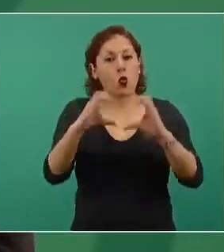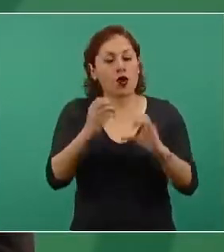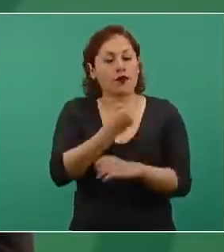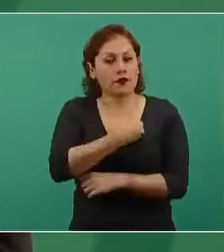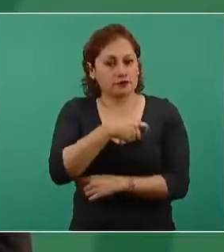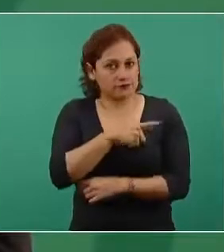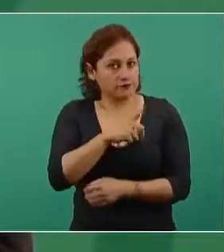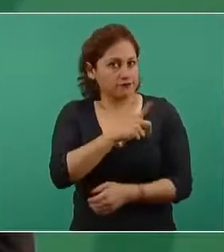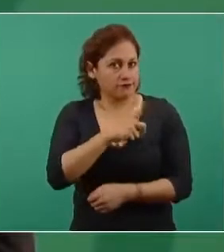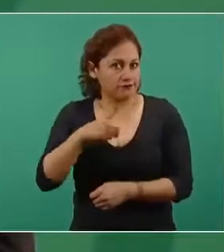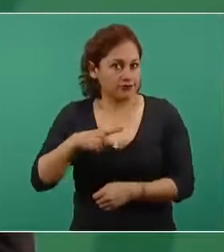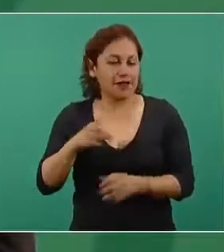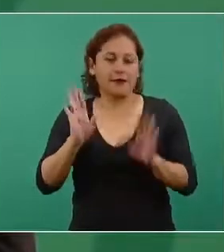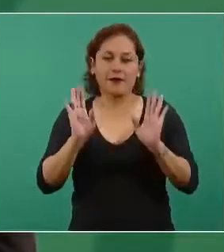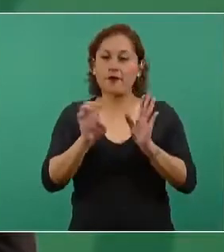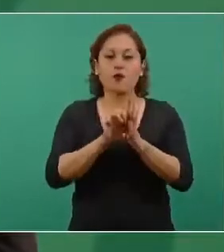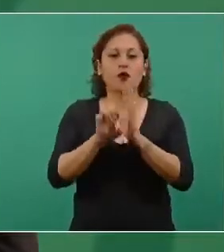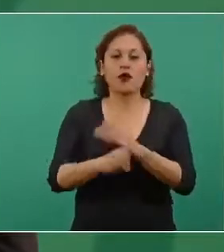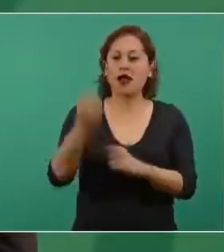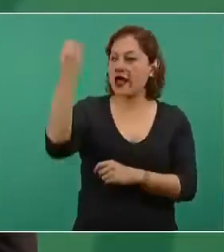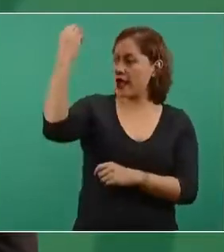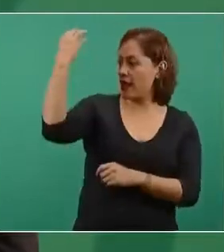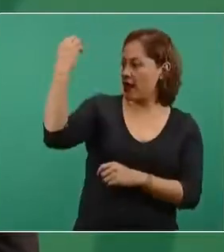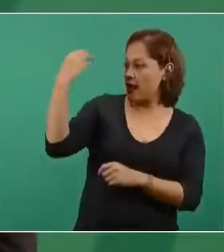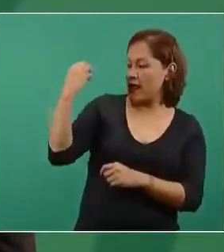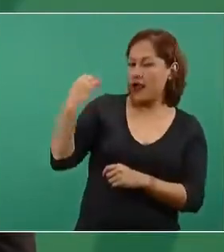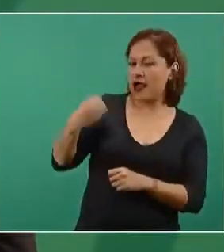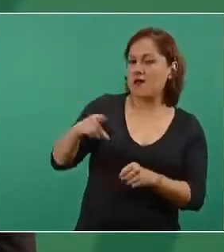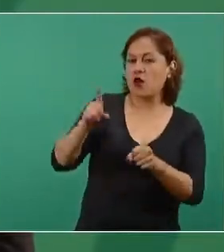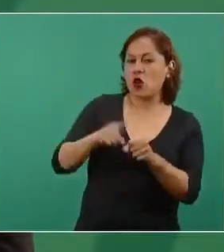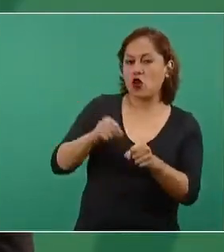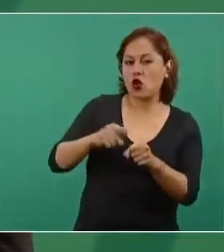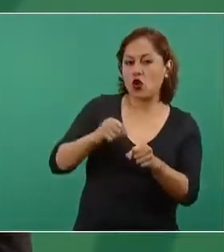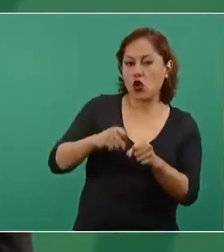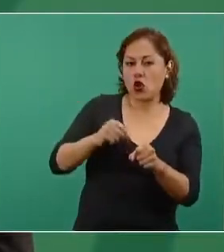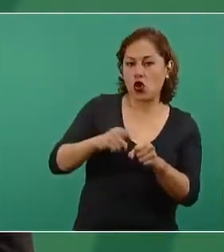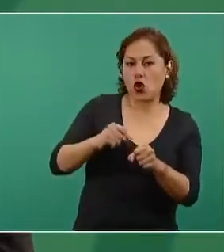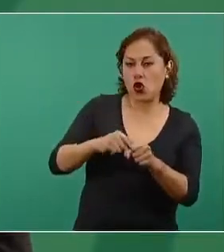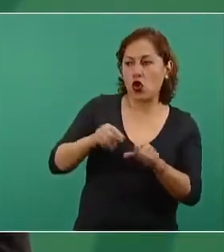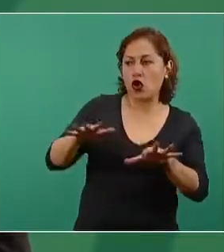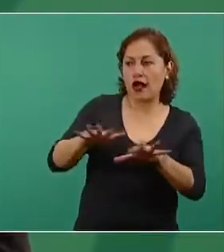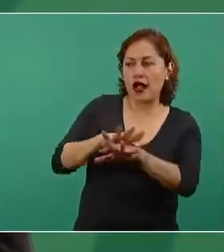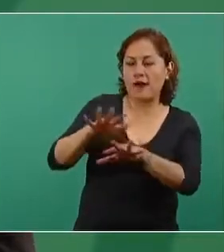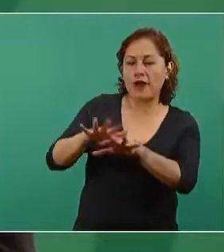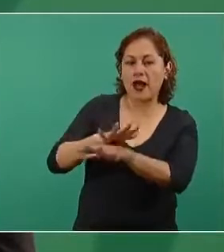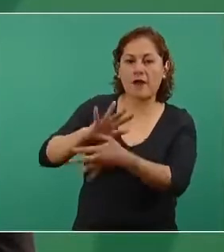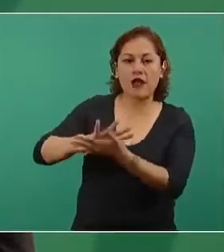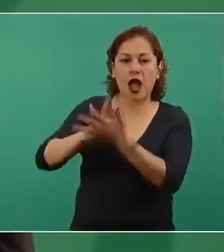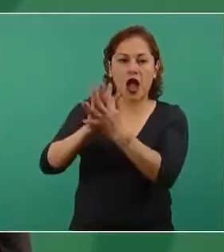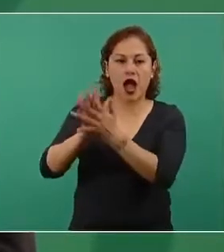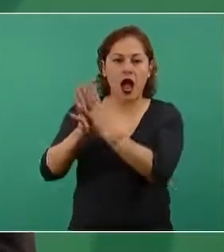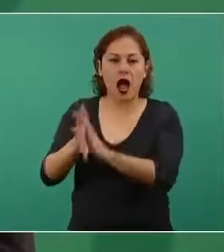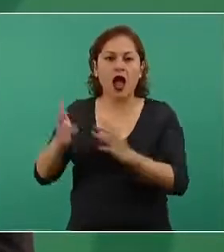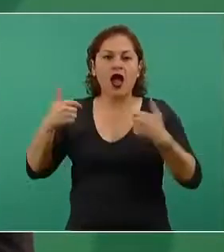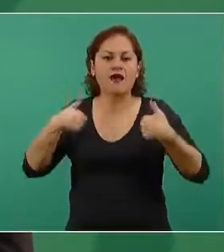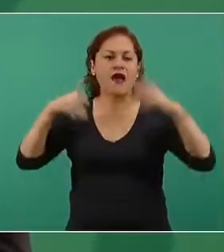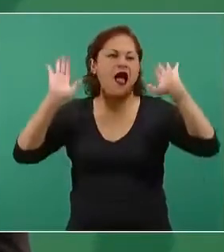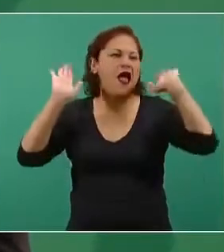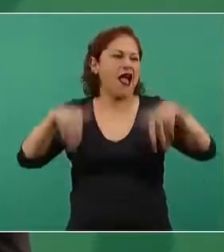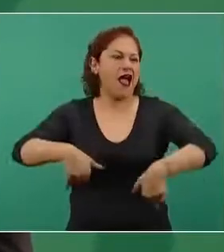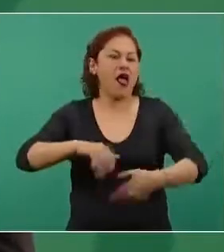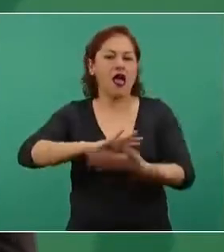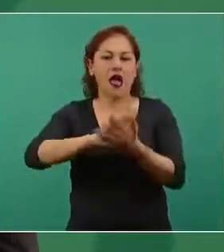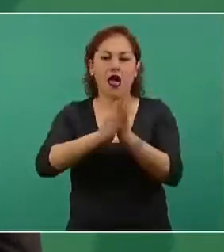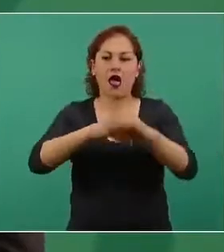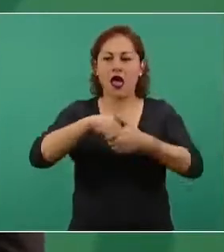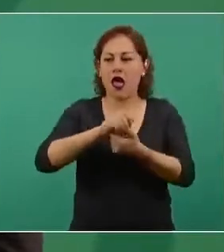porque el semáforo, un ejemplo, no cambie de rojo a naranja, de naranja a amarillo, de amarillo a verde, significa que yo voy a dejar de lavarme las manos,